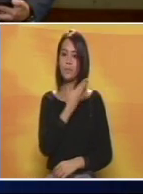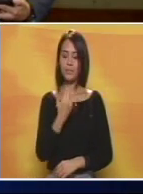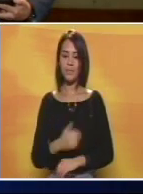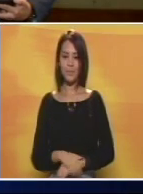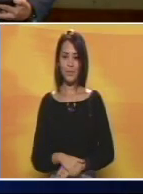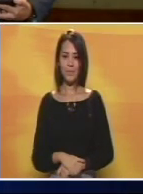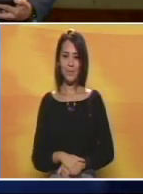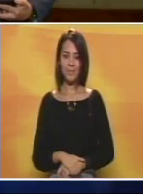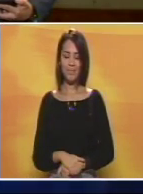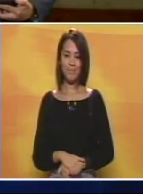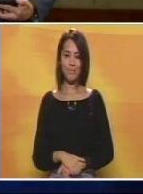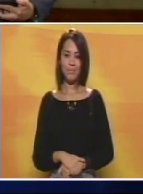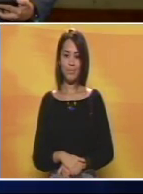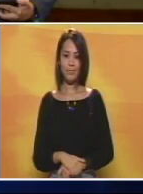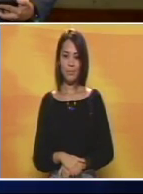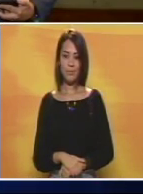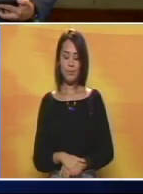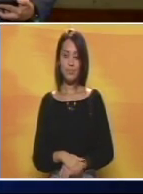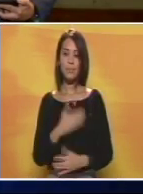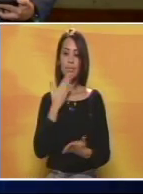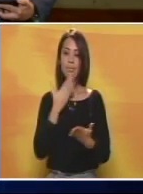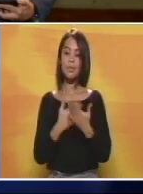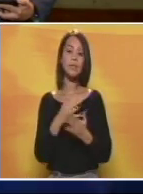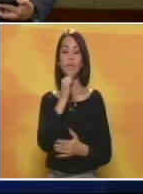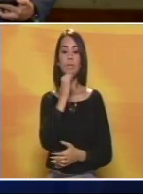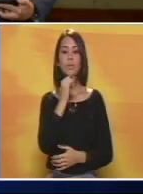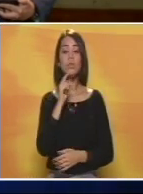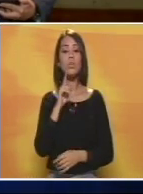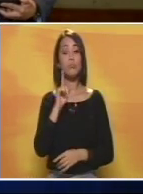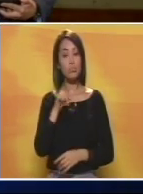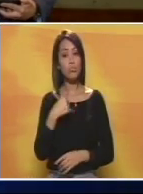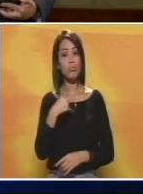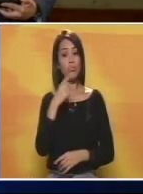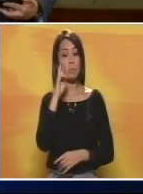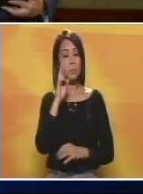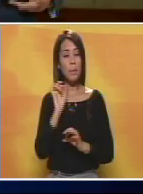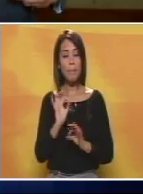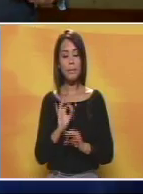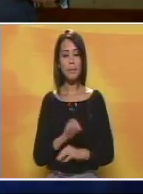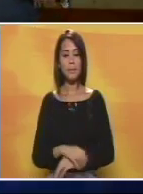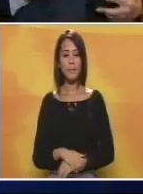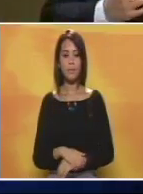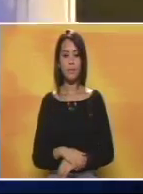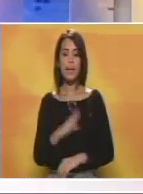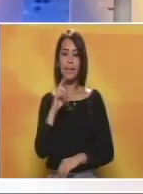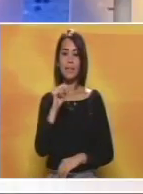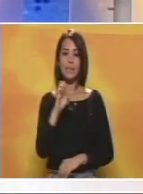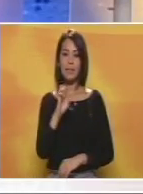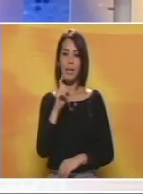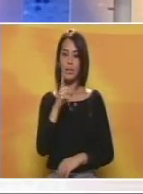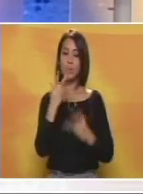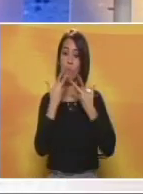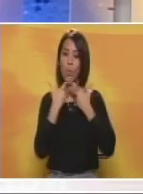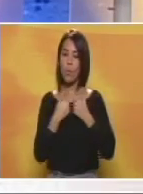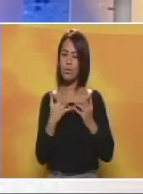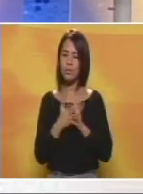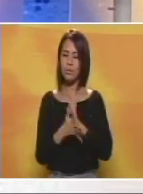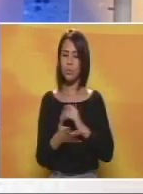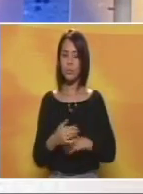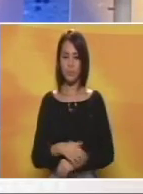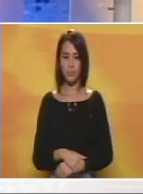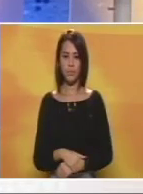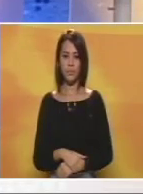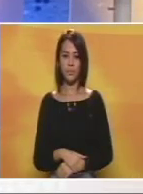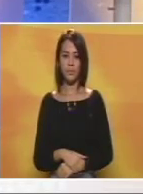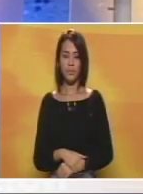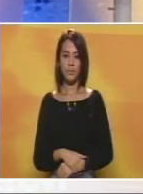nuestra emisión meridiana. Gracias, Manuel. Igual aquí estaremos atentos a lo que ocurra en la sede del CNE y tú nos informes lo que suceda.